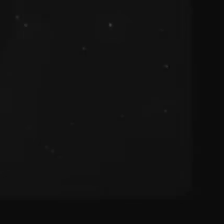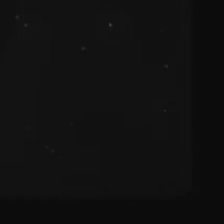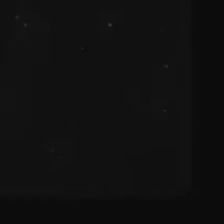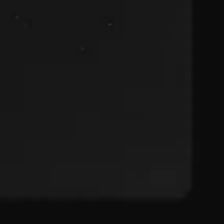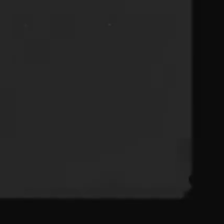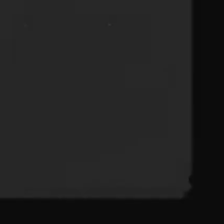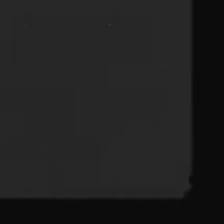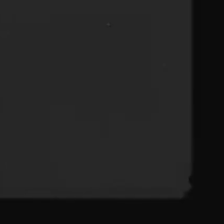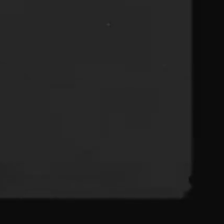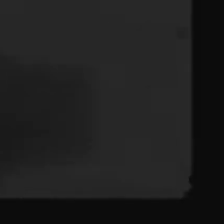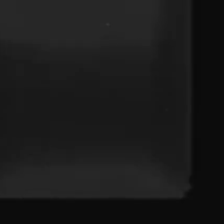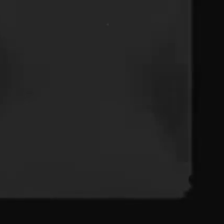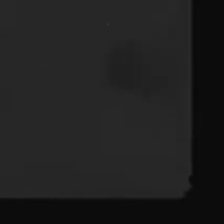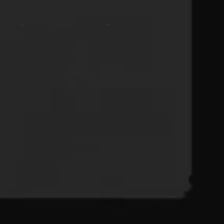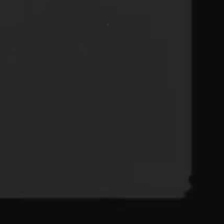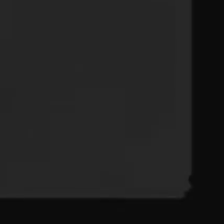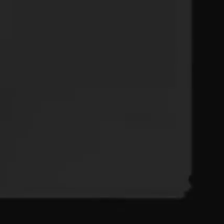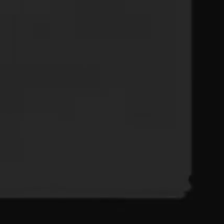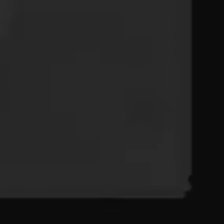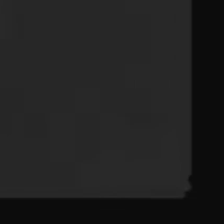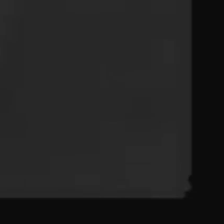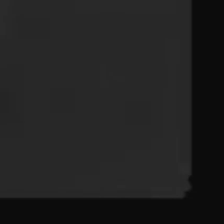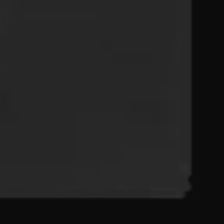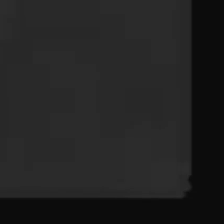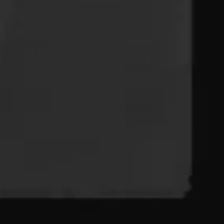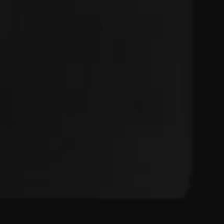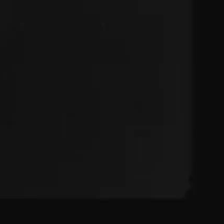trae tu reino,